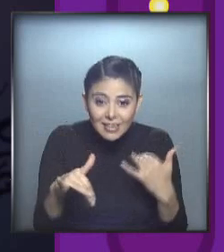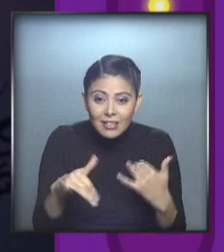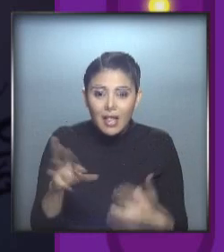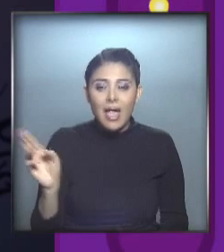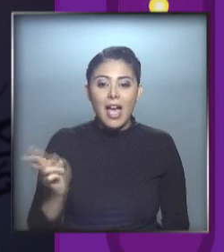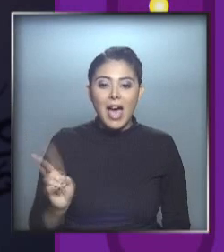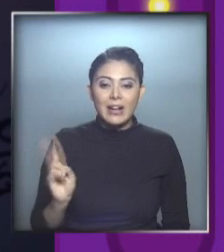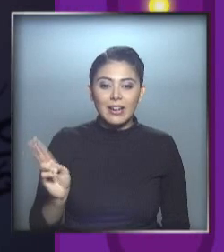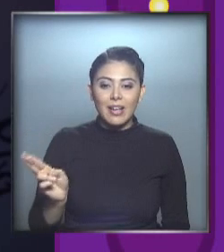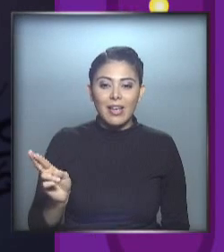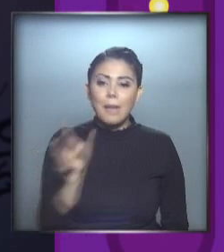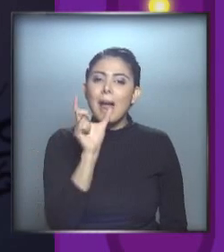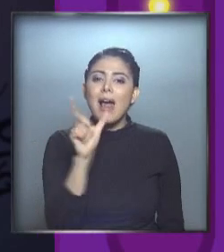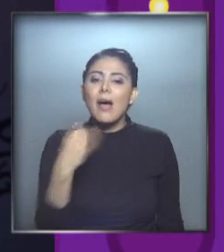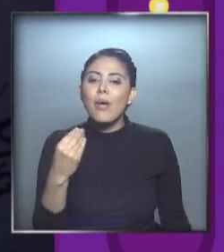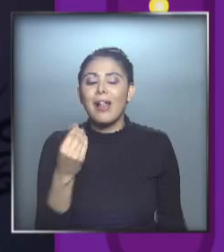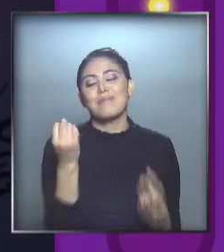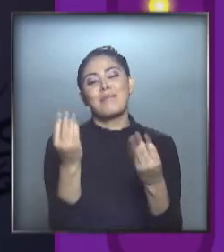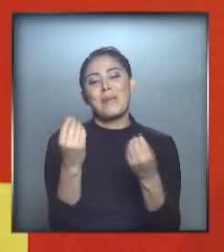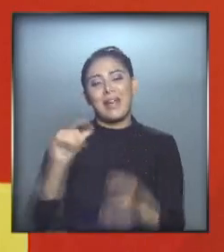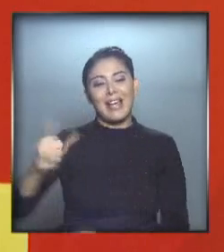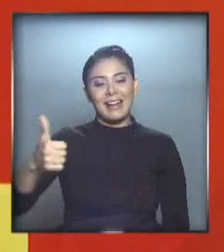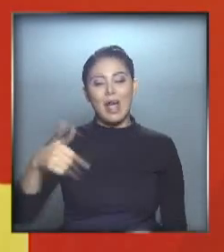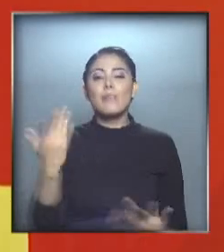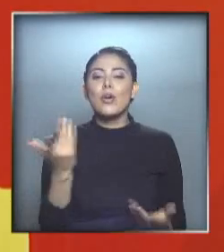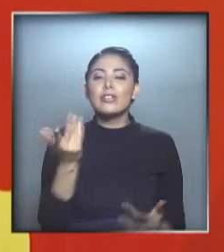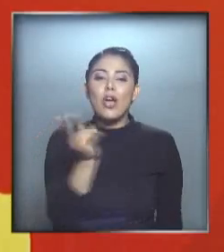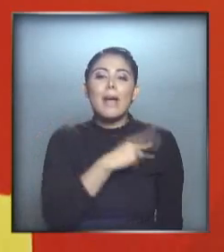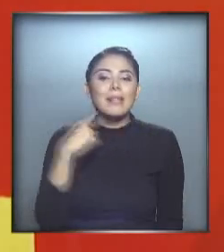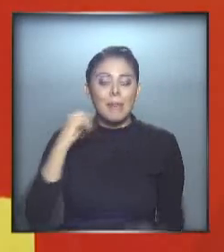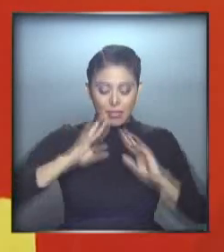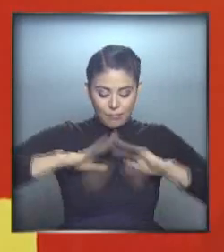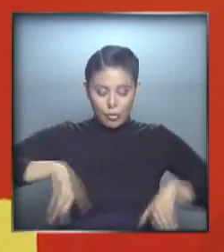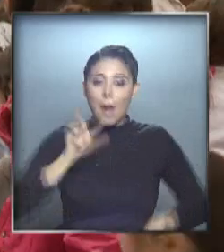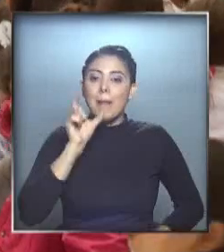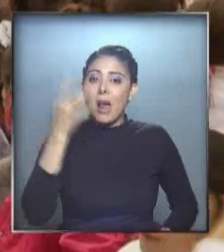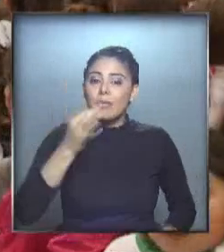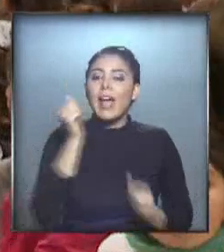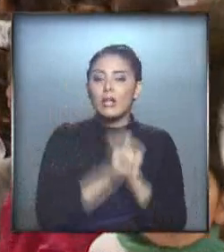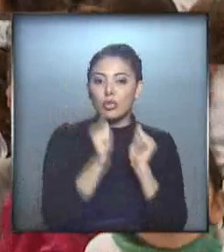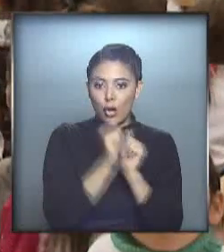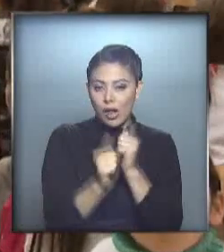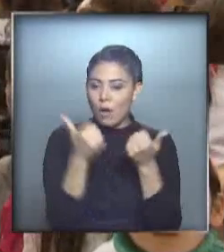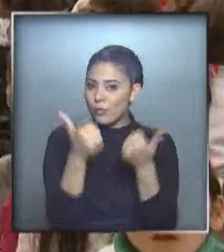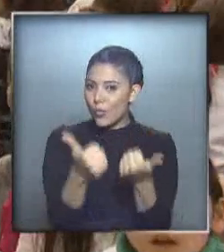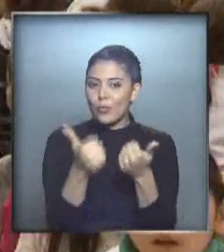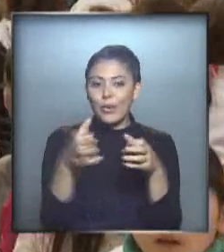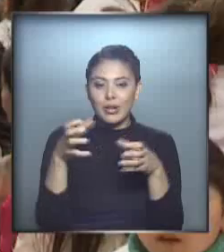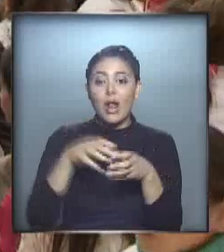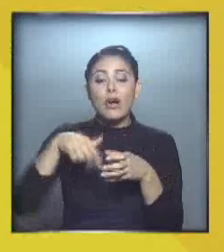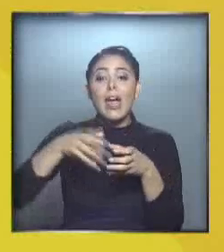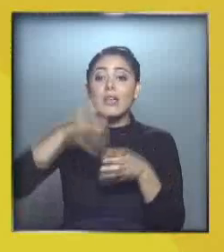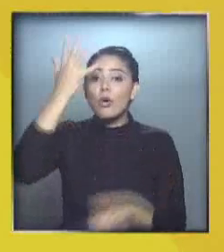R. ¿Qué palabra es? ¡Muy bien! ¡Historia! ¡Ganaron historia! ¡Jejeje! Para el equipo San Martín,